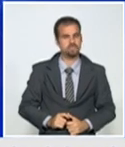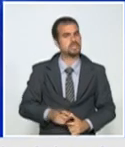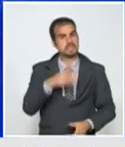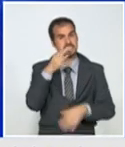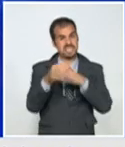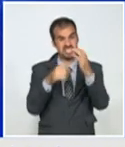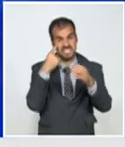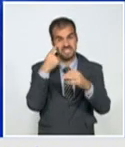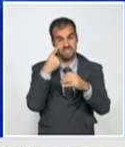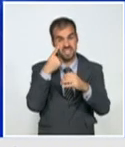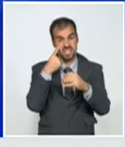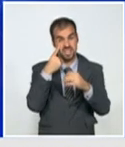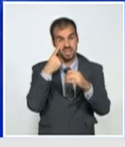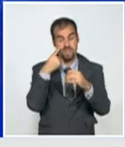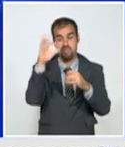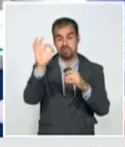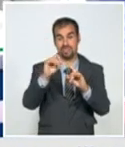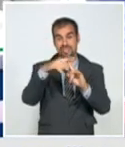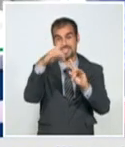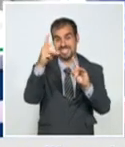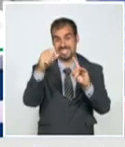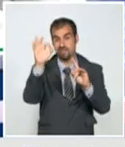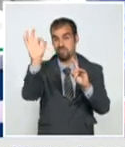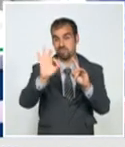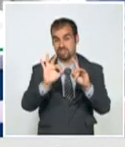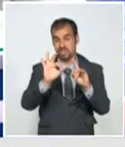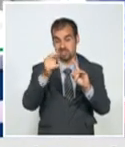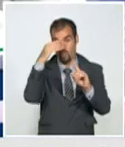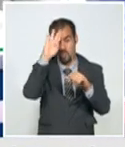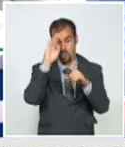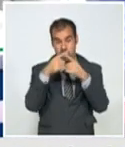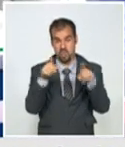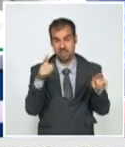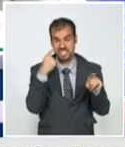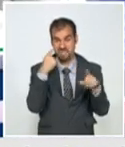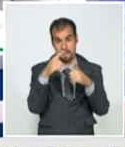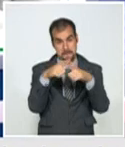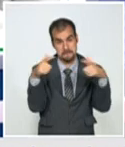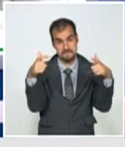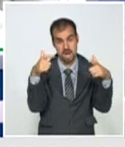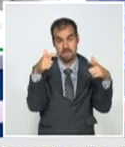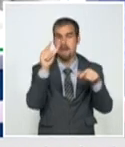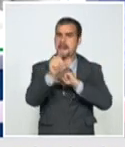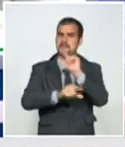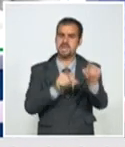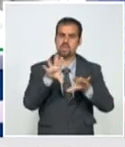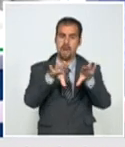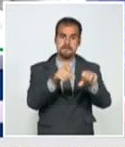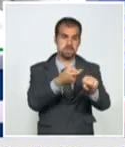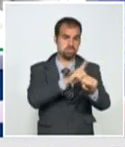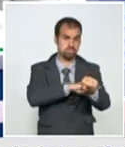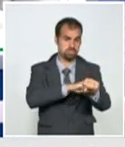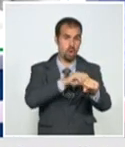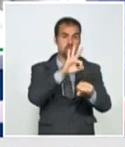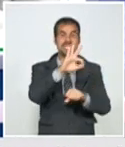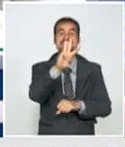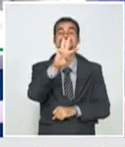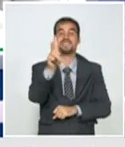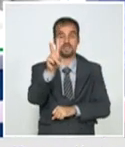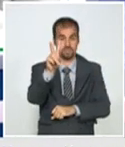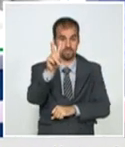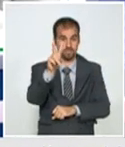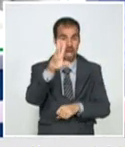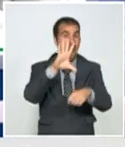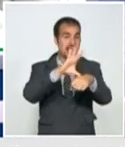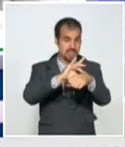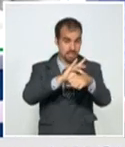en nuestro país referente al día anterior. Hoy se reportan 832 casos positivos a la COVID-19.